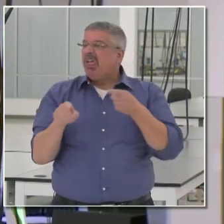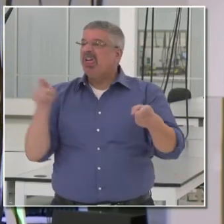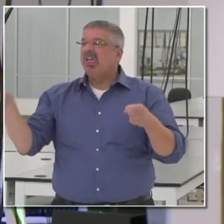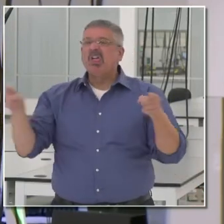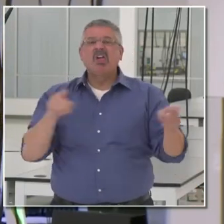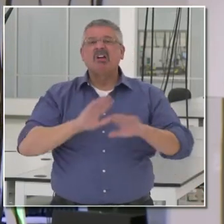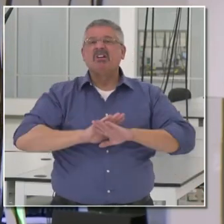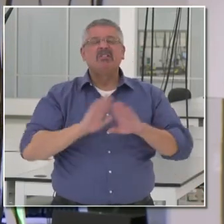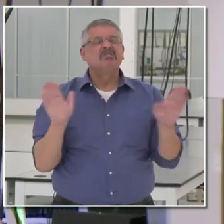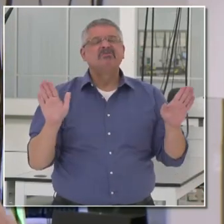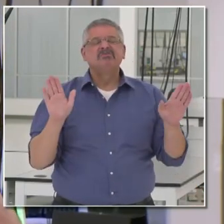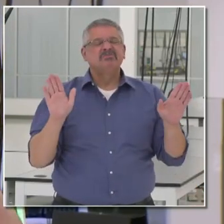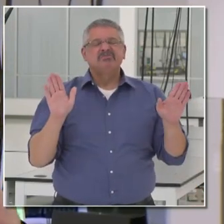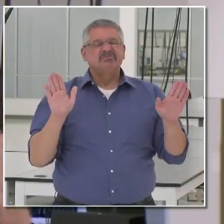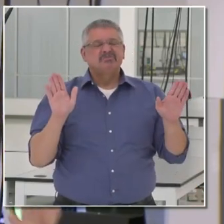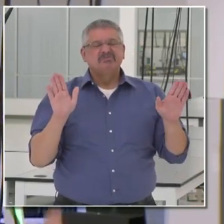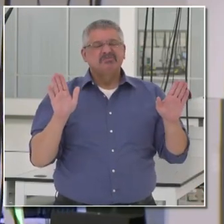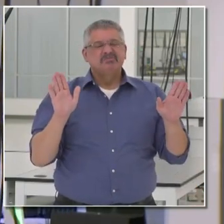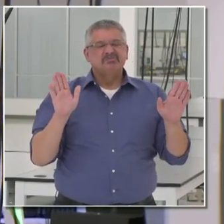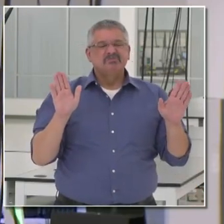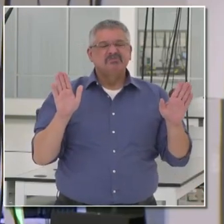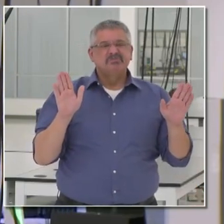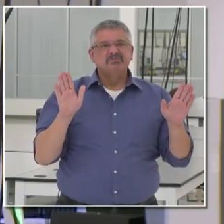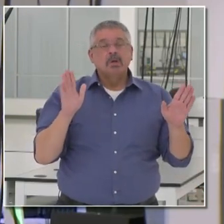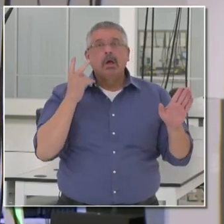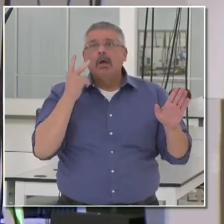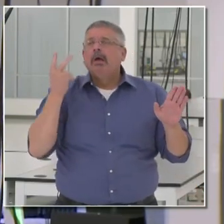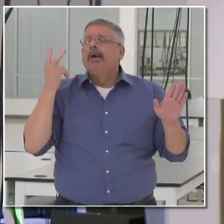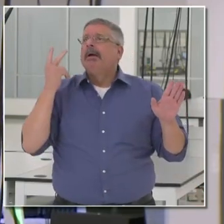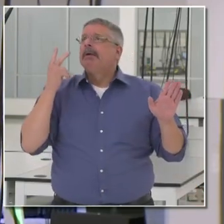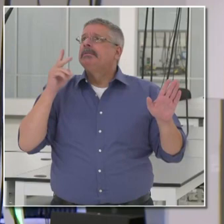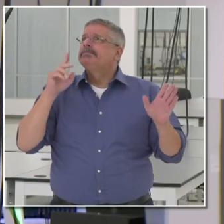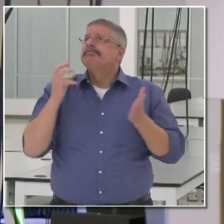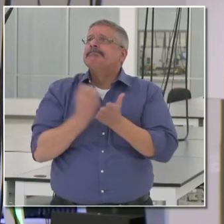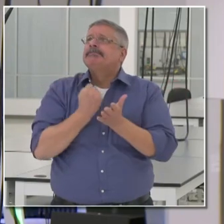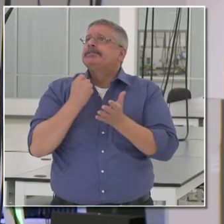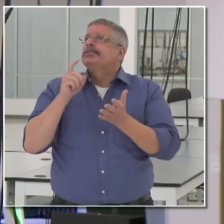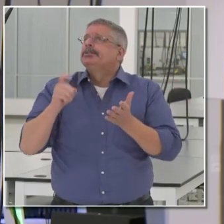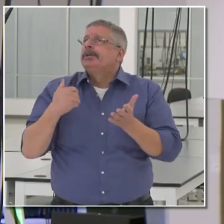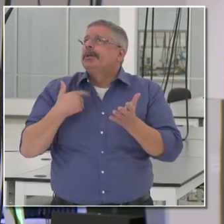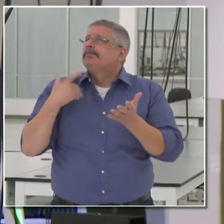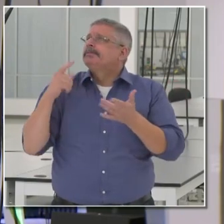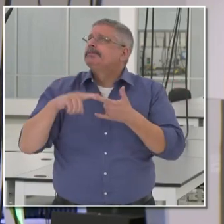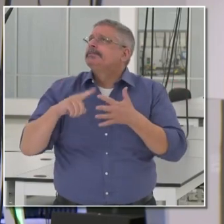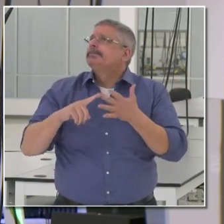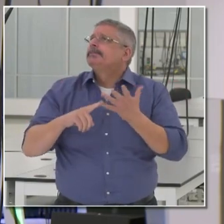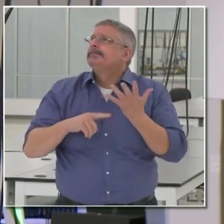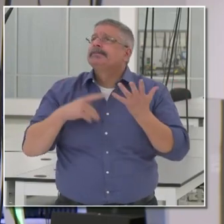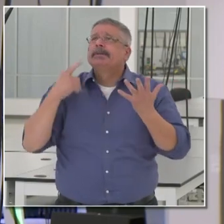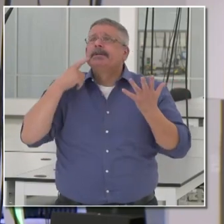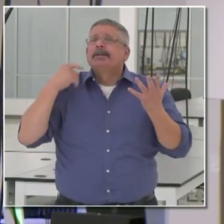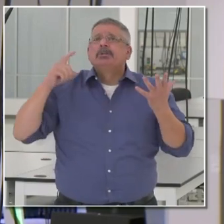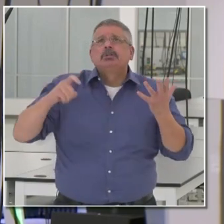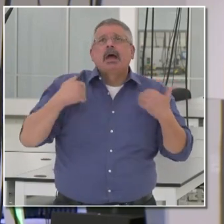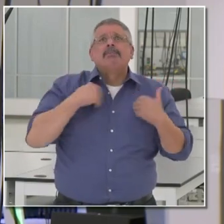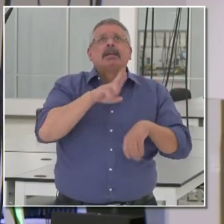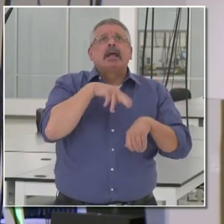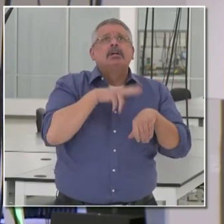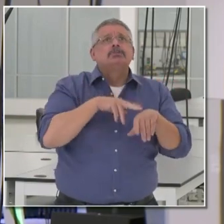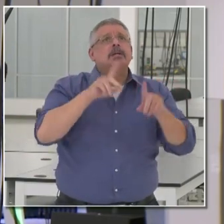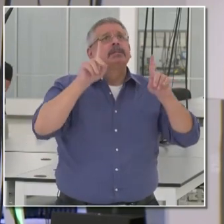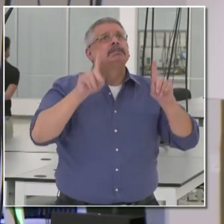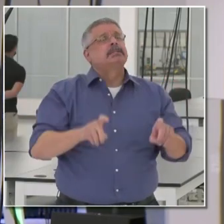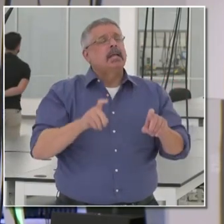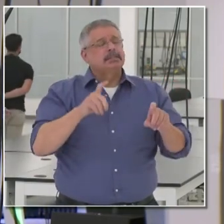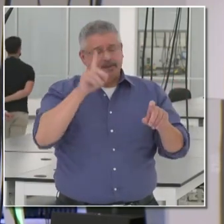de señalar dedos hacia culpables y reflejar en cuanto al hecho de que pudimos debimos o pudimos haber hecho algo